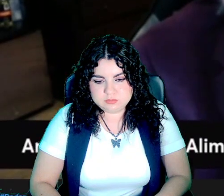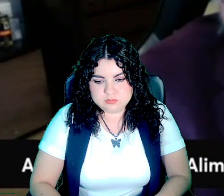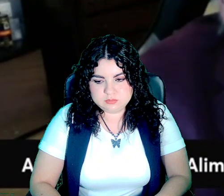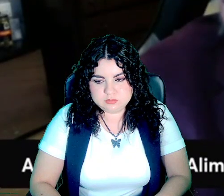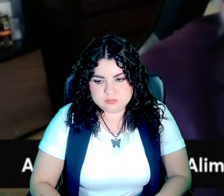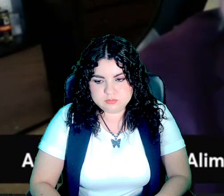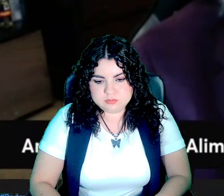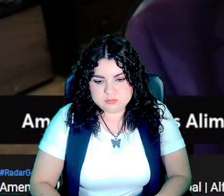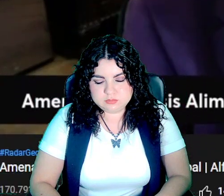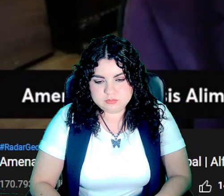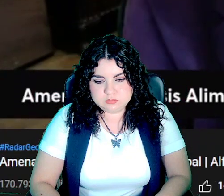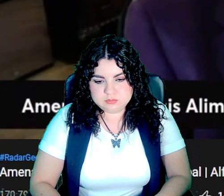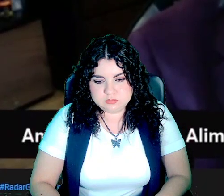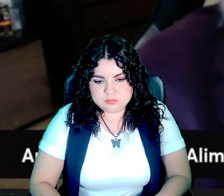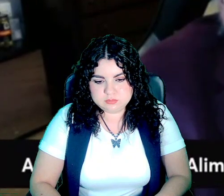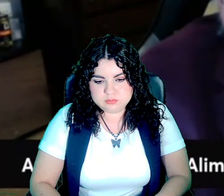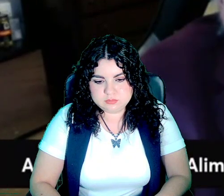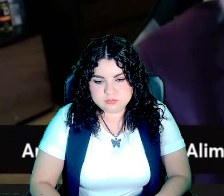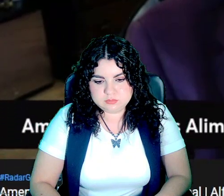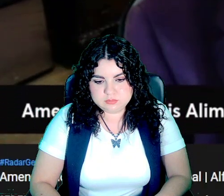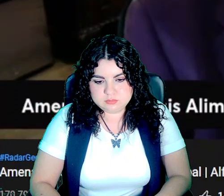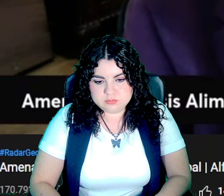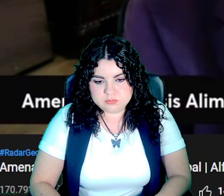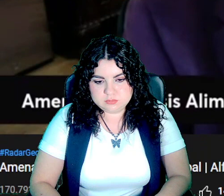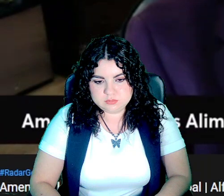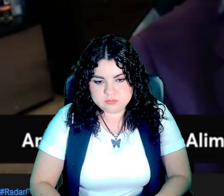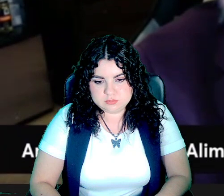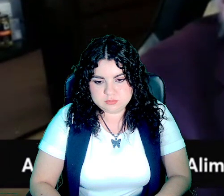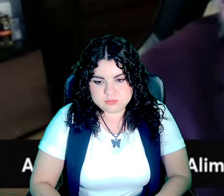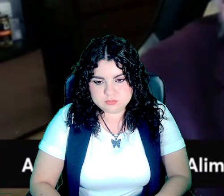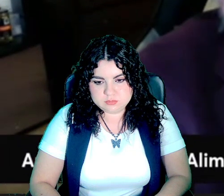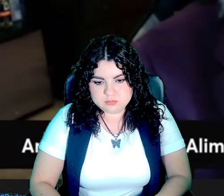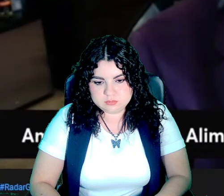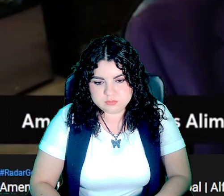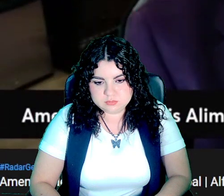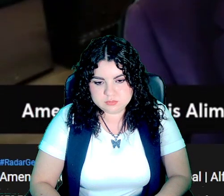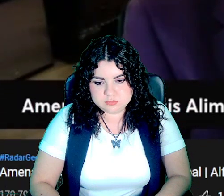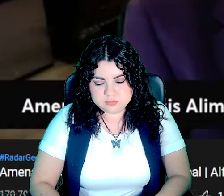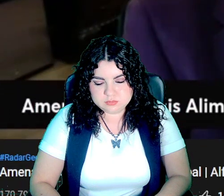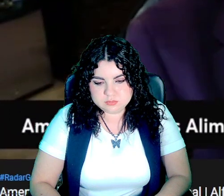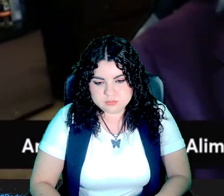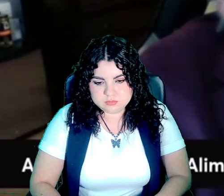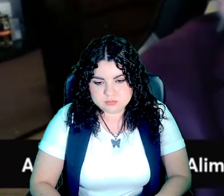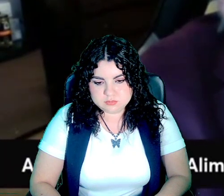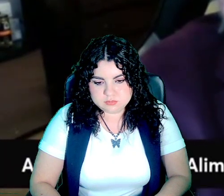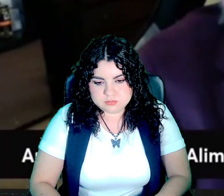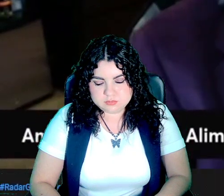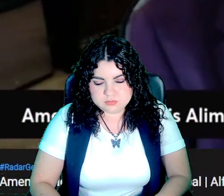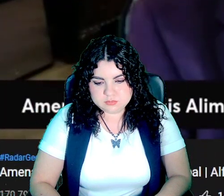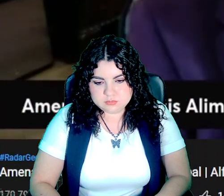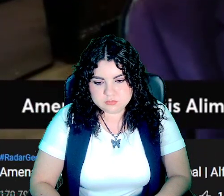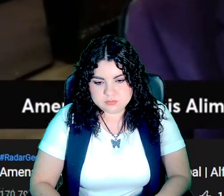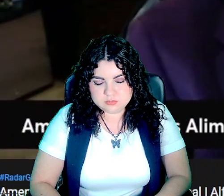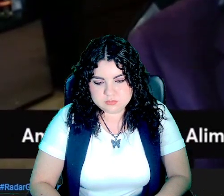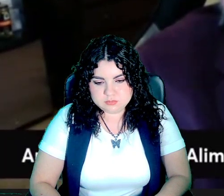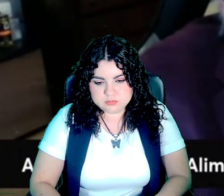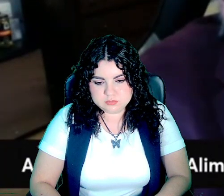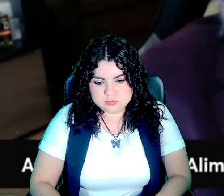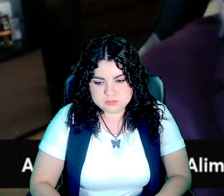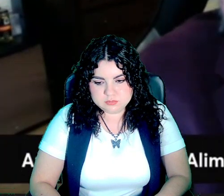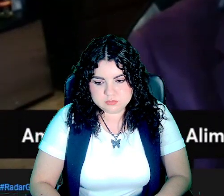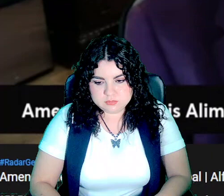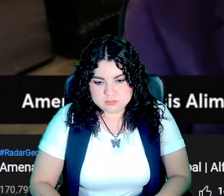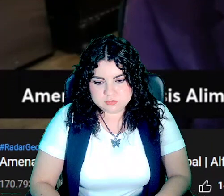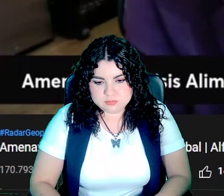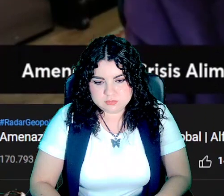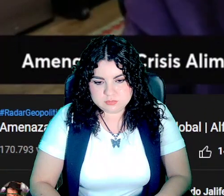se lamentan de haber apostado tanto a los fertilizantes. Ustedes saben que los fertilizantes, pues el principal exportador es Rusia, y con esto de